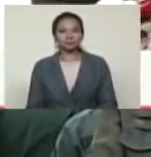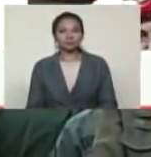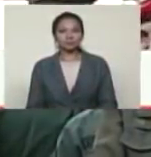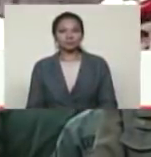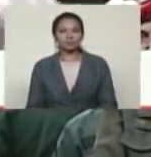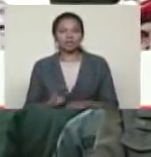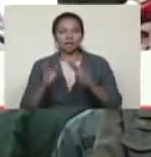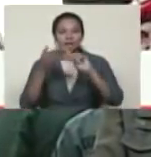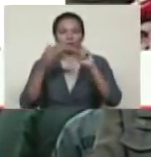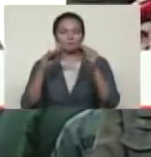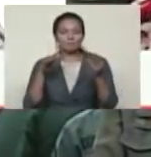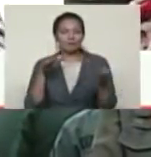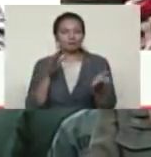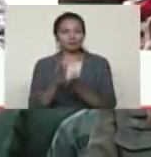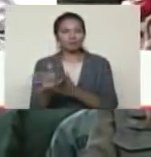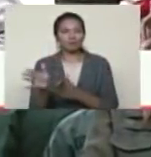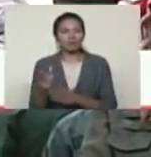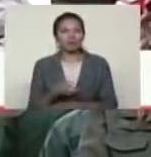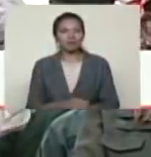soberanía.